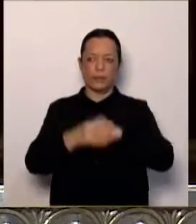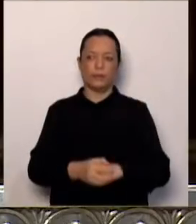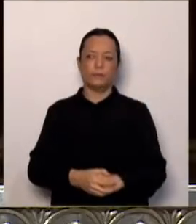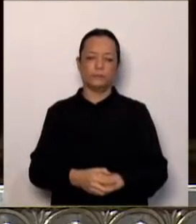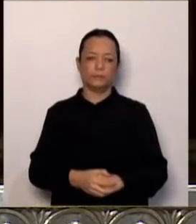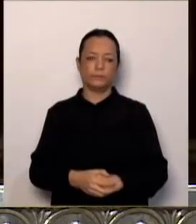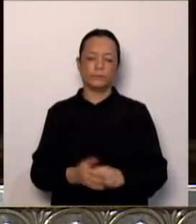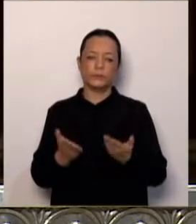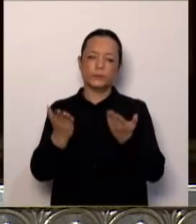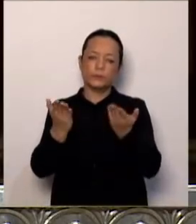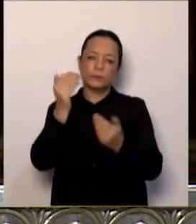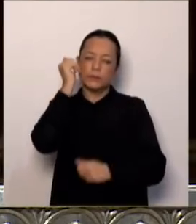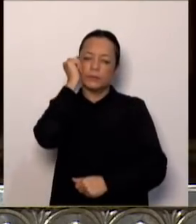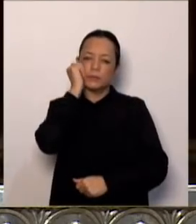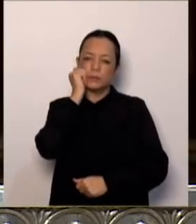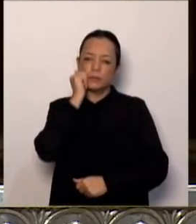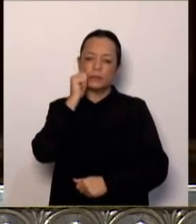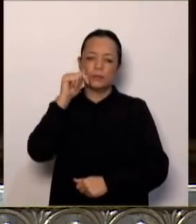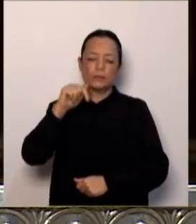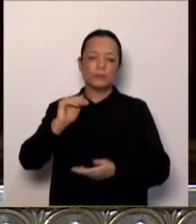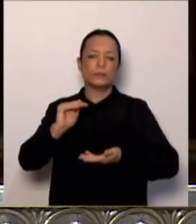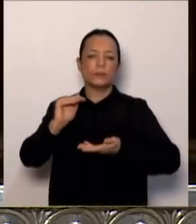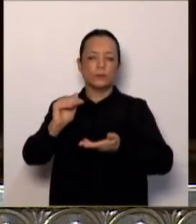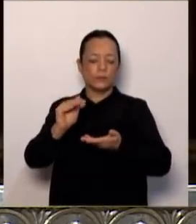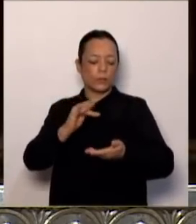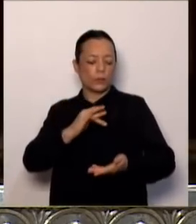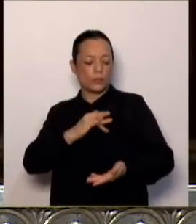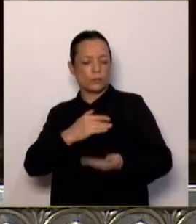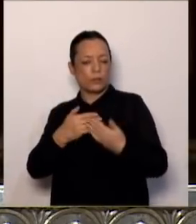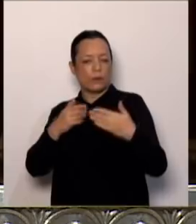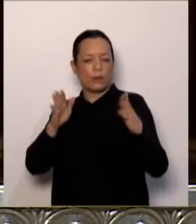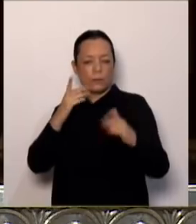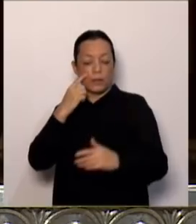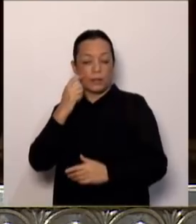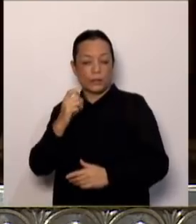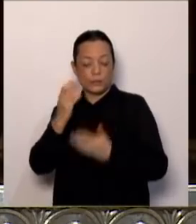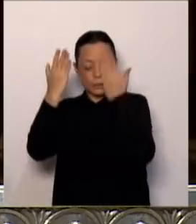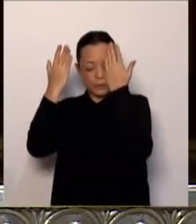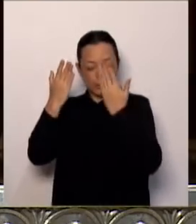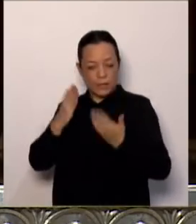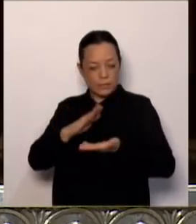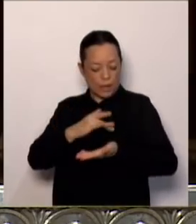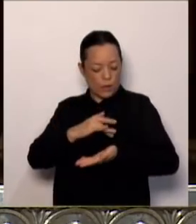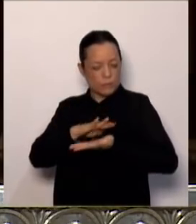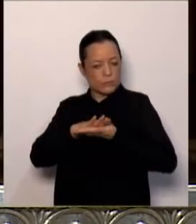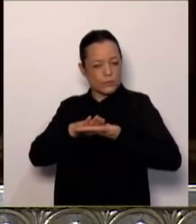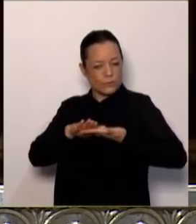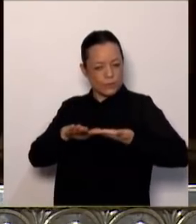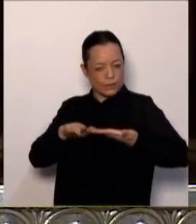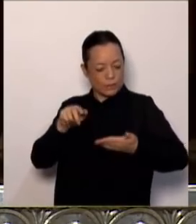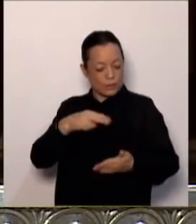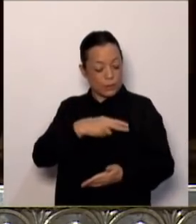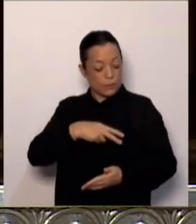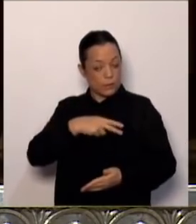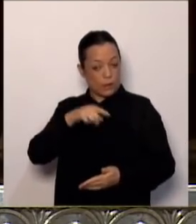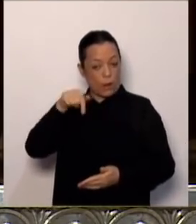Te ofrecemos, Señor, estos dones con un corazón libre y generoso para que tu gracia nos purifique por estos misterios que